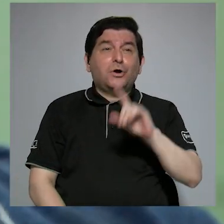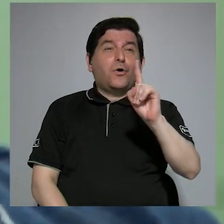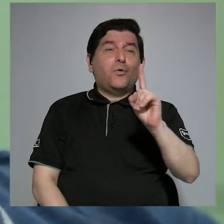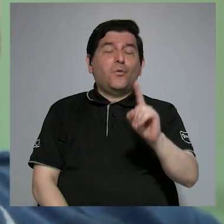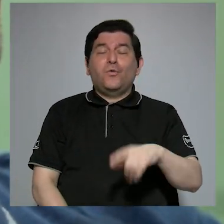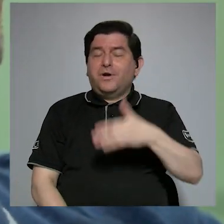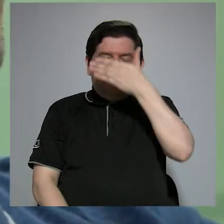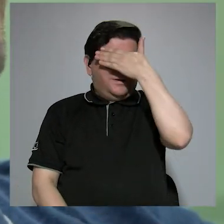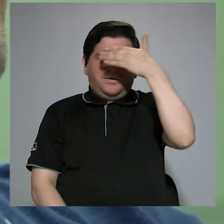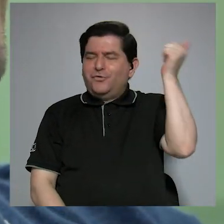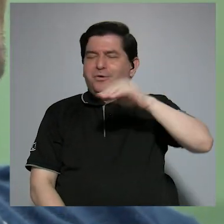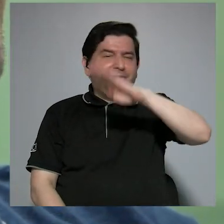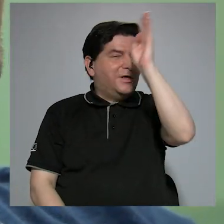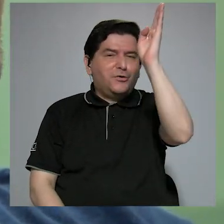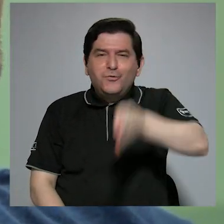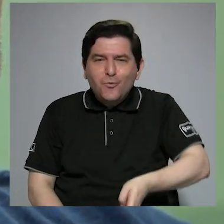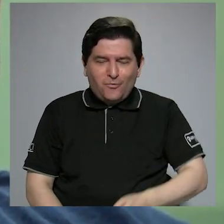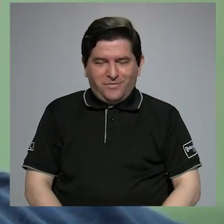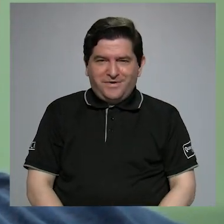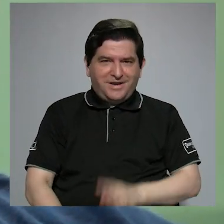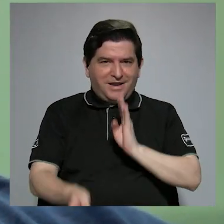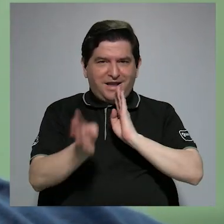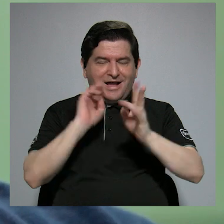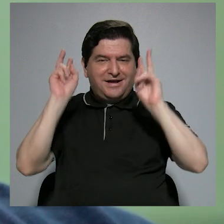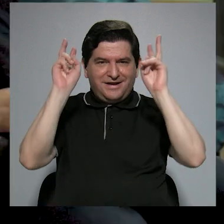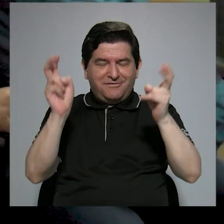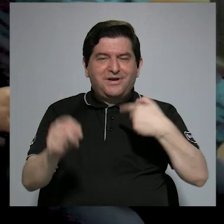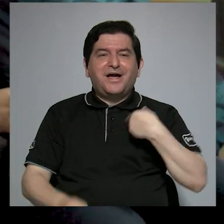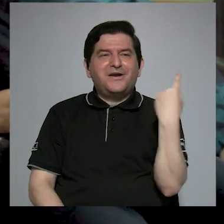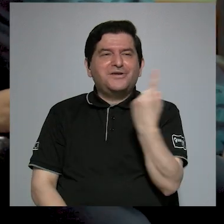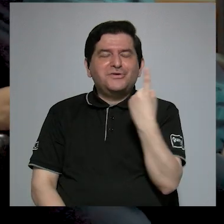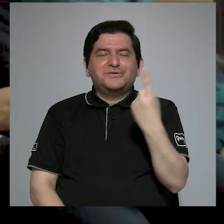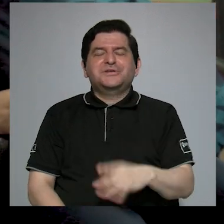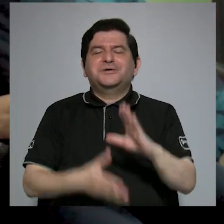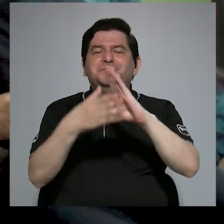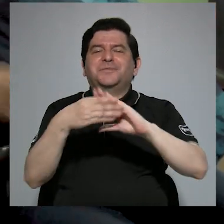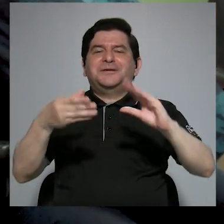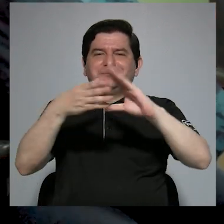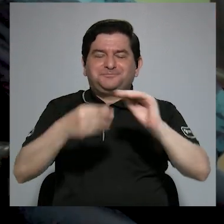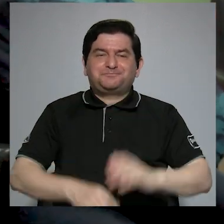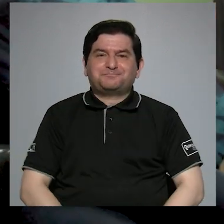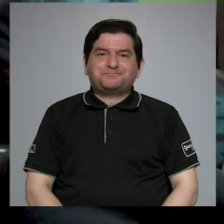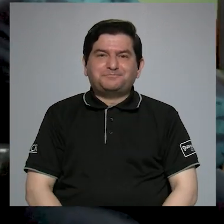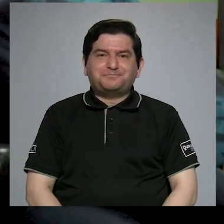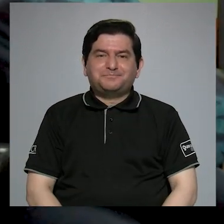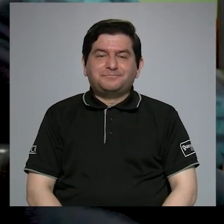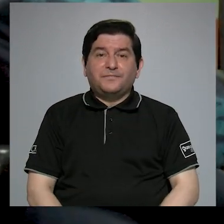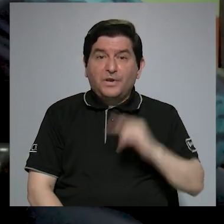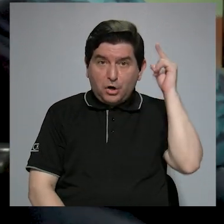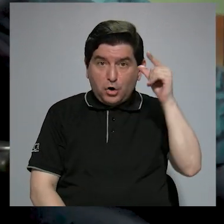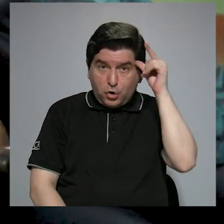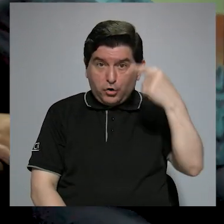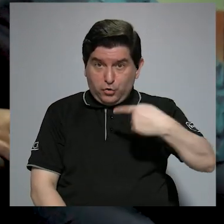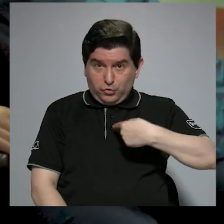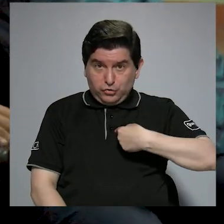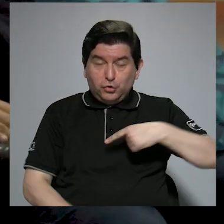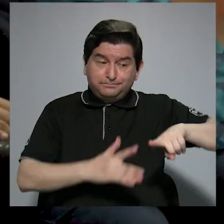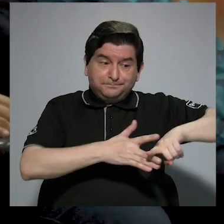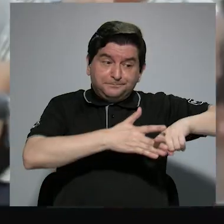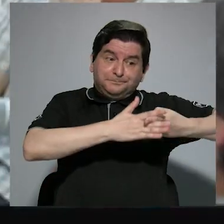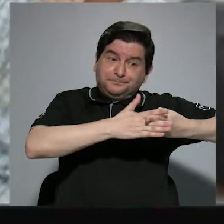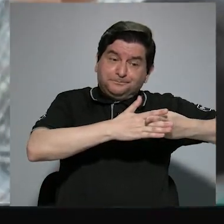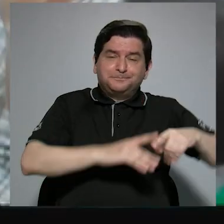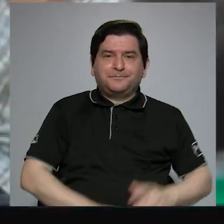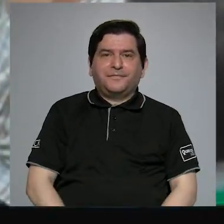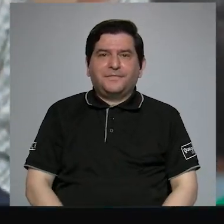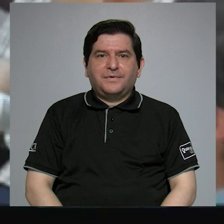que nunca olvido, y que cuando se habla de estos temas yo siempre la cuento. Obviamente cuando yo estaba